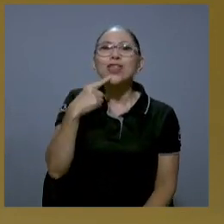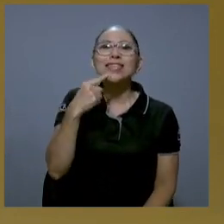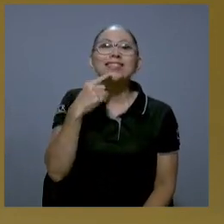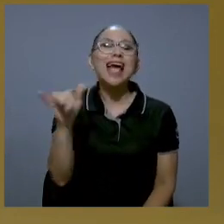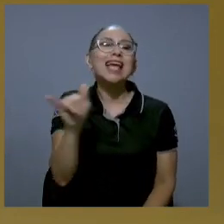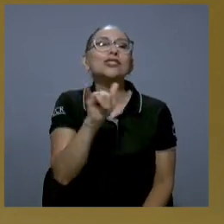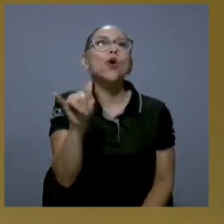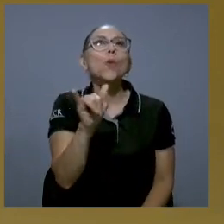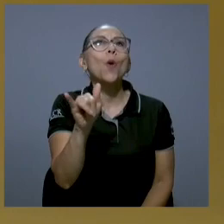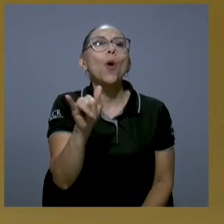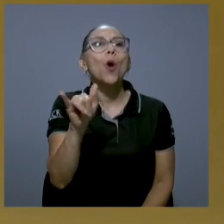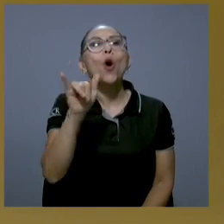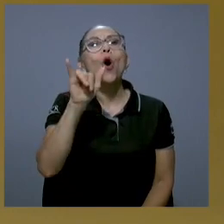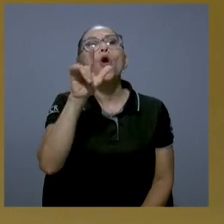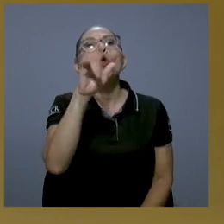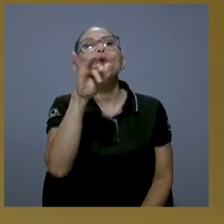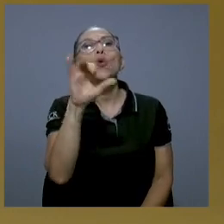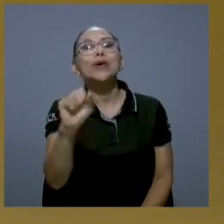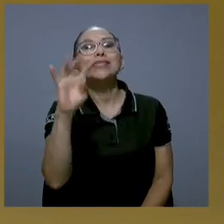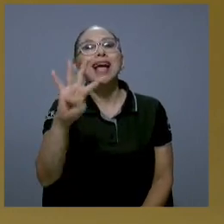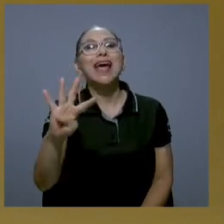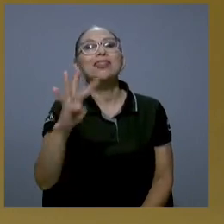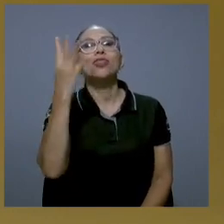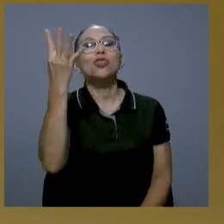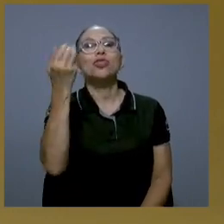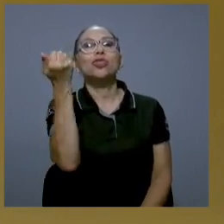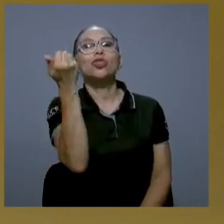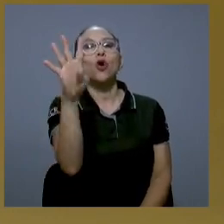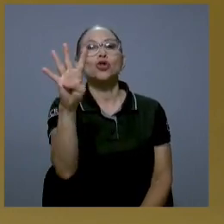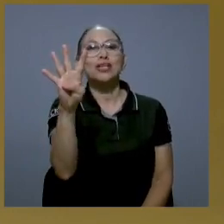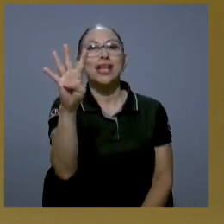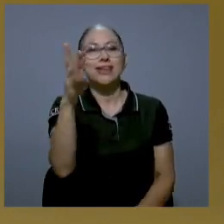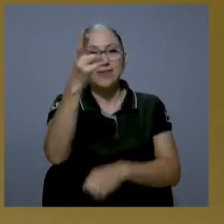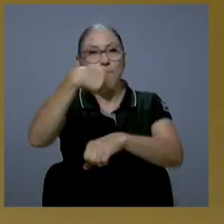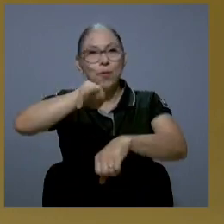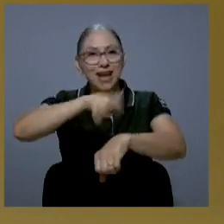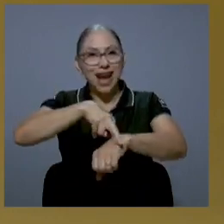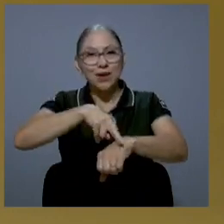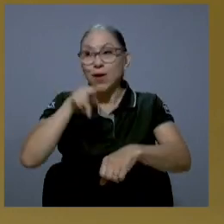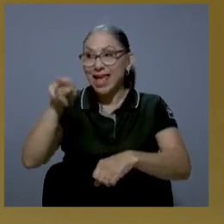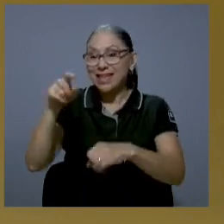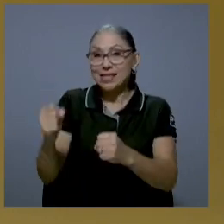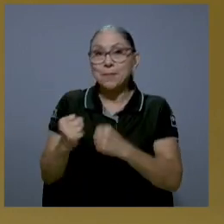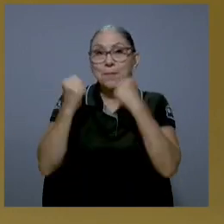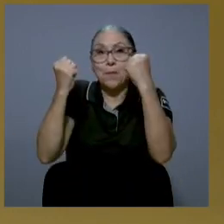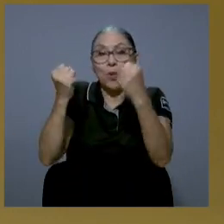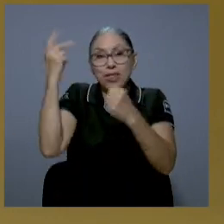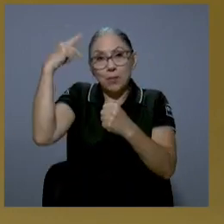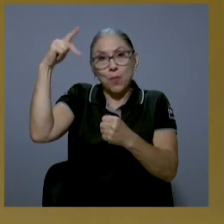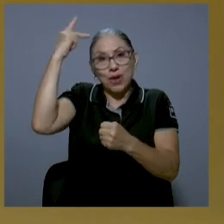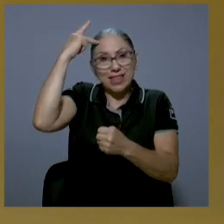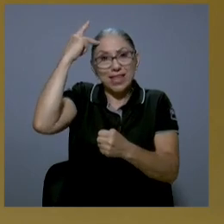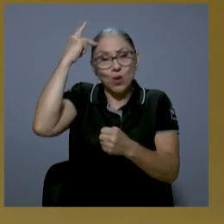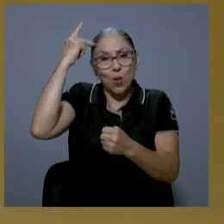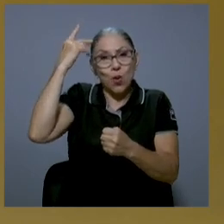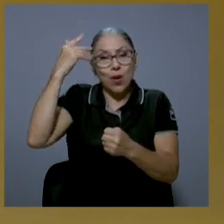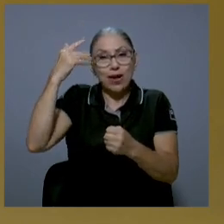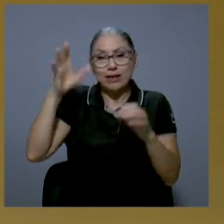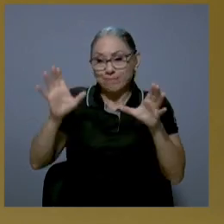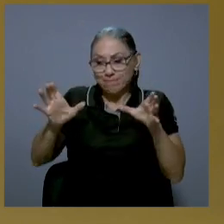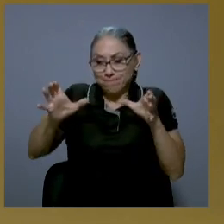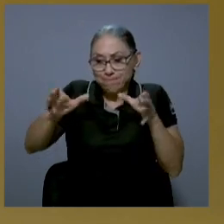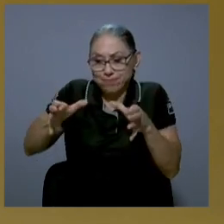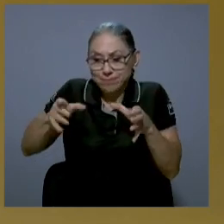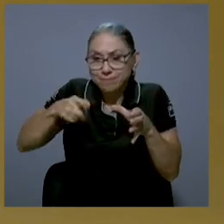XIV republicano. Ese poder ejecutivo que inclusive reunía bajo su mando toda